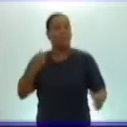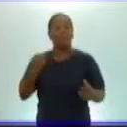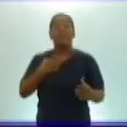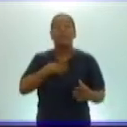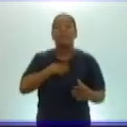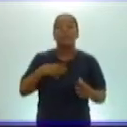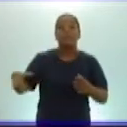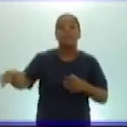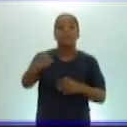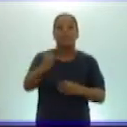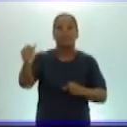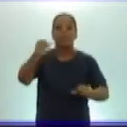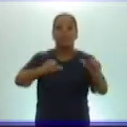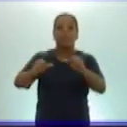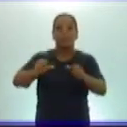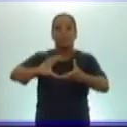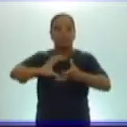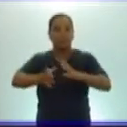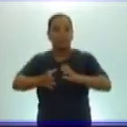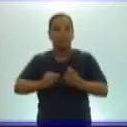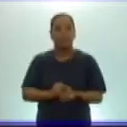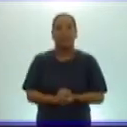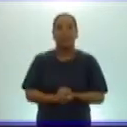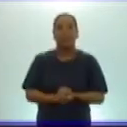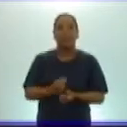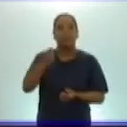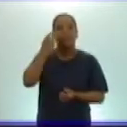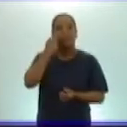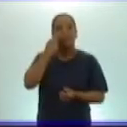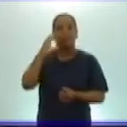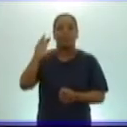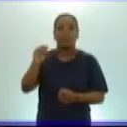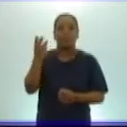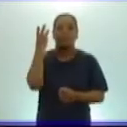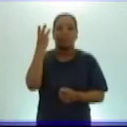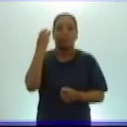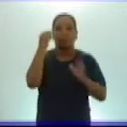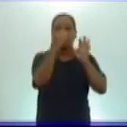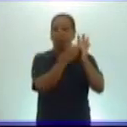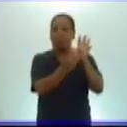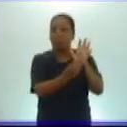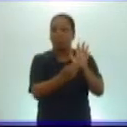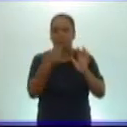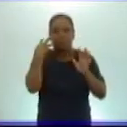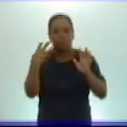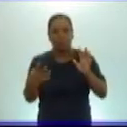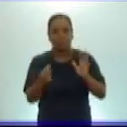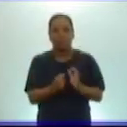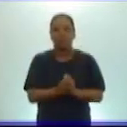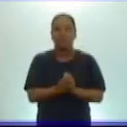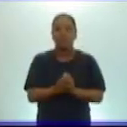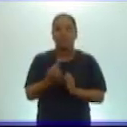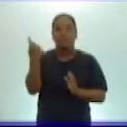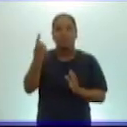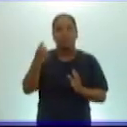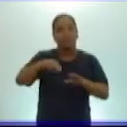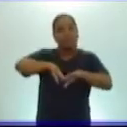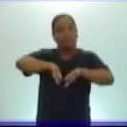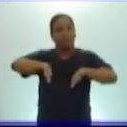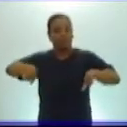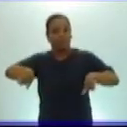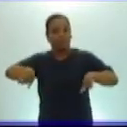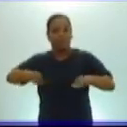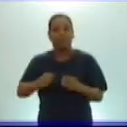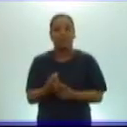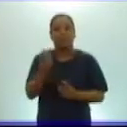las forman. Vamos entonces a referirnos a 3 operaciones fundamentales, que son la decantación en